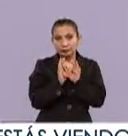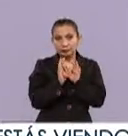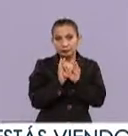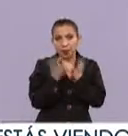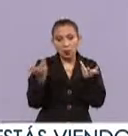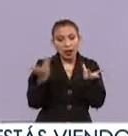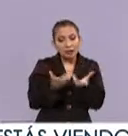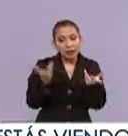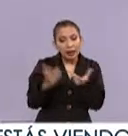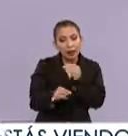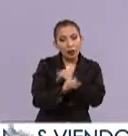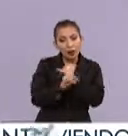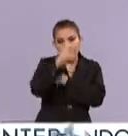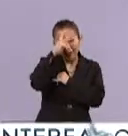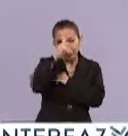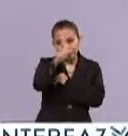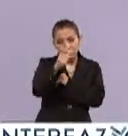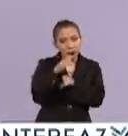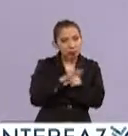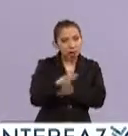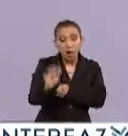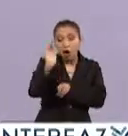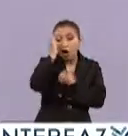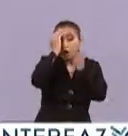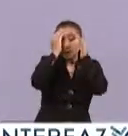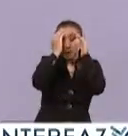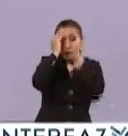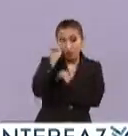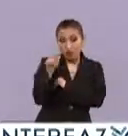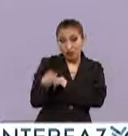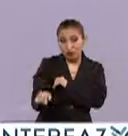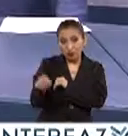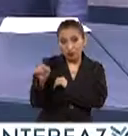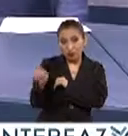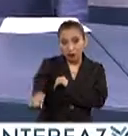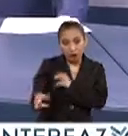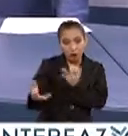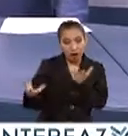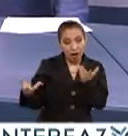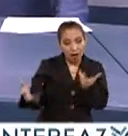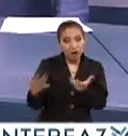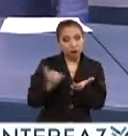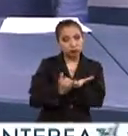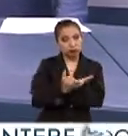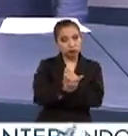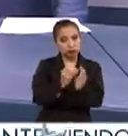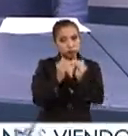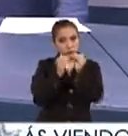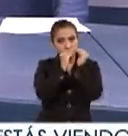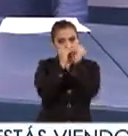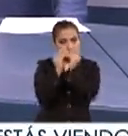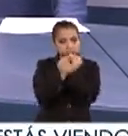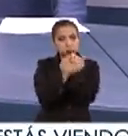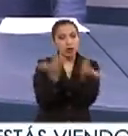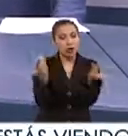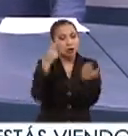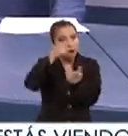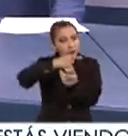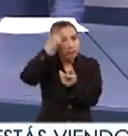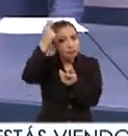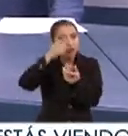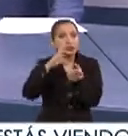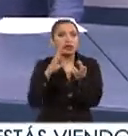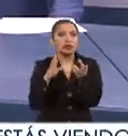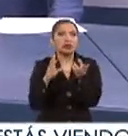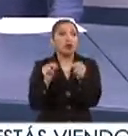la generación de plataformas como México X es que el conocimiento precisamente se hace democrático, ¿no? Se democratiza, se hace accesible